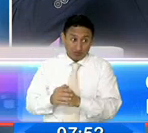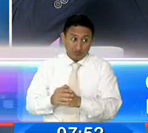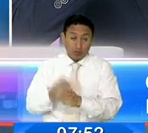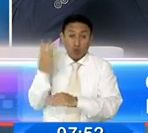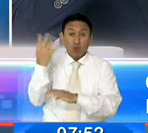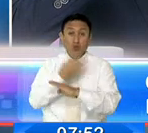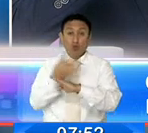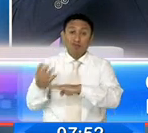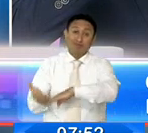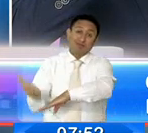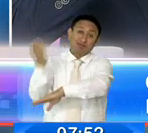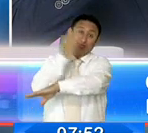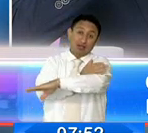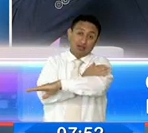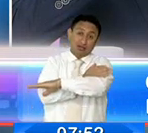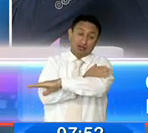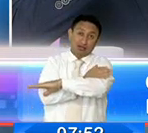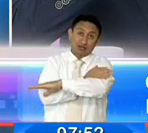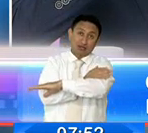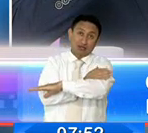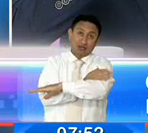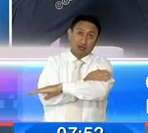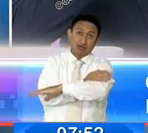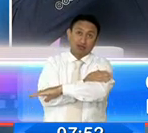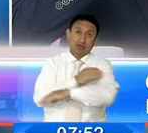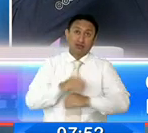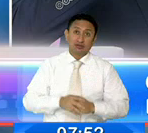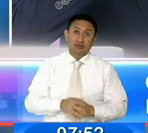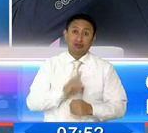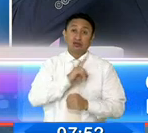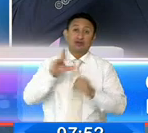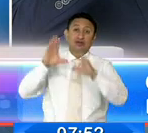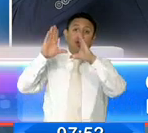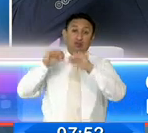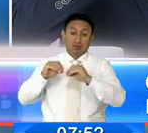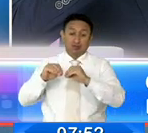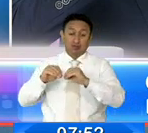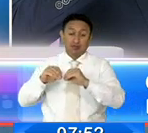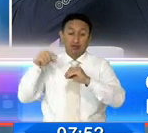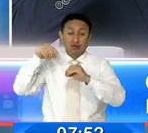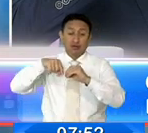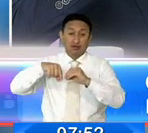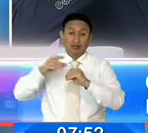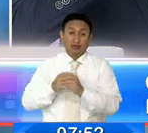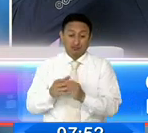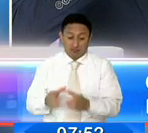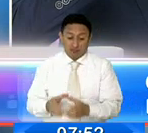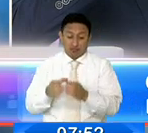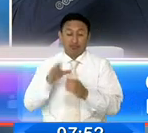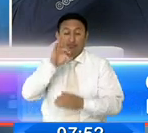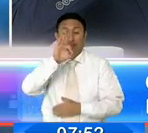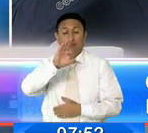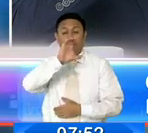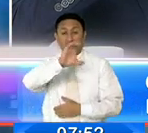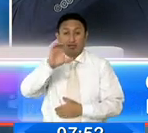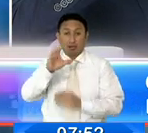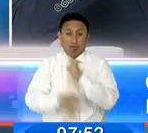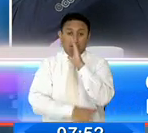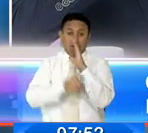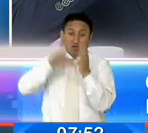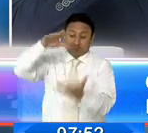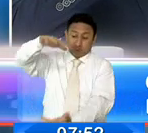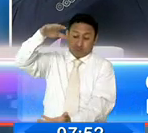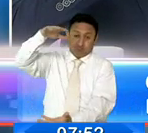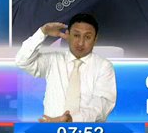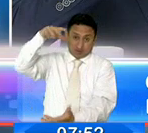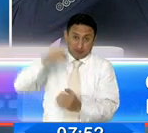con el apagón que hubo y que se dañó uno de los compresores de la unidad FSC, recordará usted, Esto es del pero estamos.